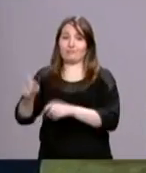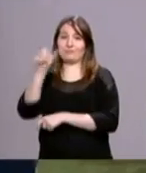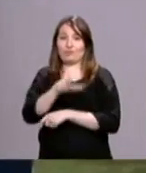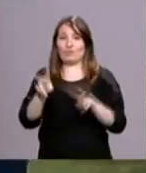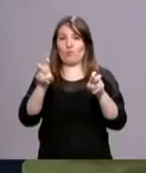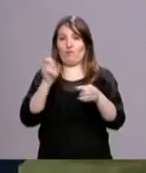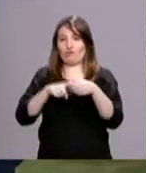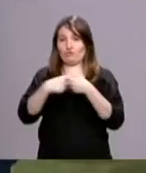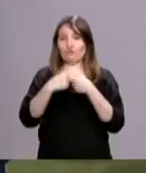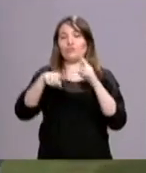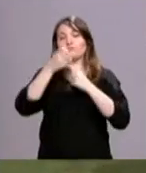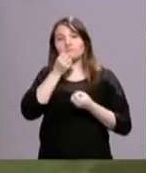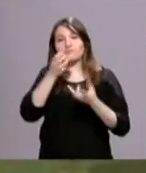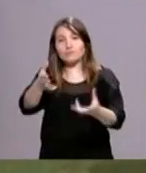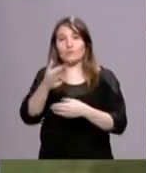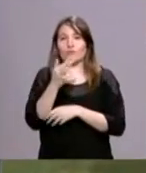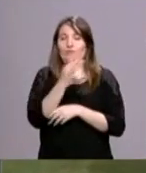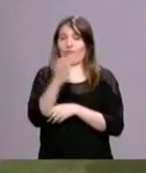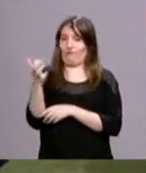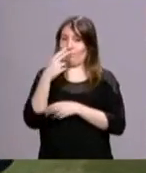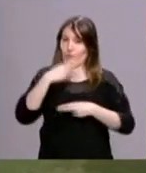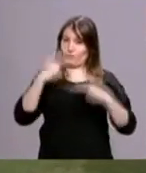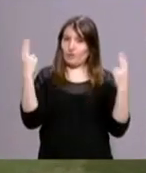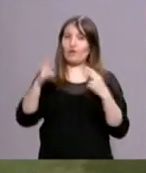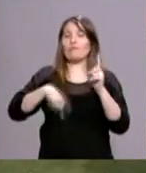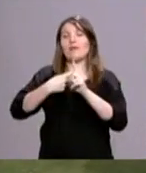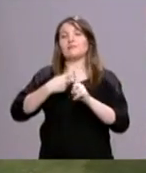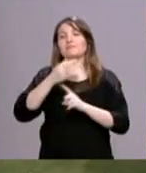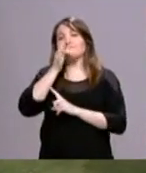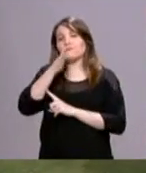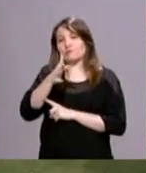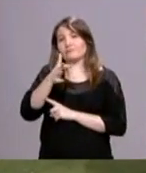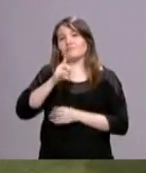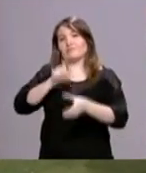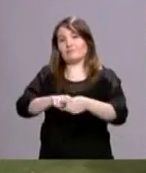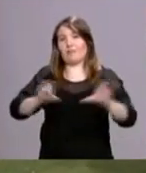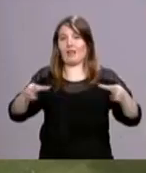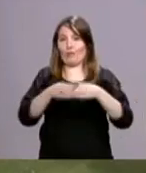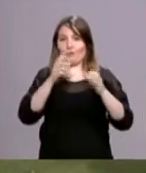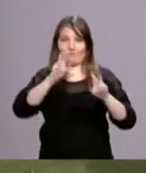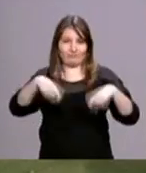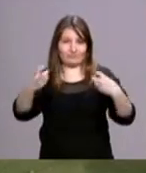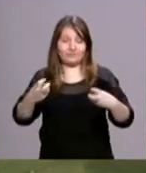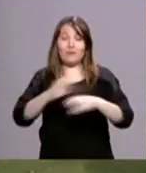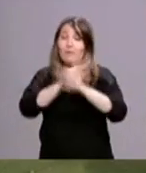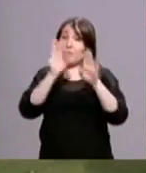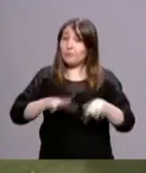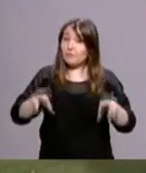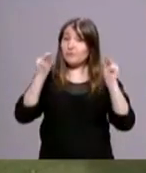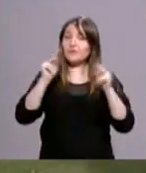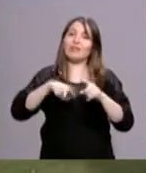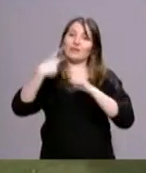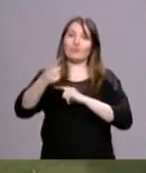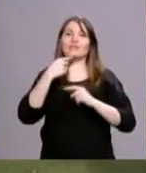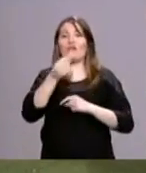y renovación del juramento de fidelidad a las reglas de la hermandad. Al terminar la función, celebraron todos juntos la tradicional comida compartiendo un